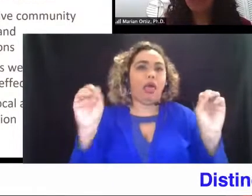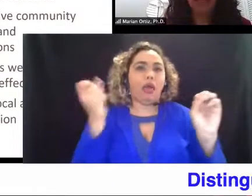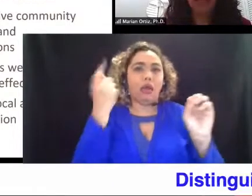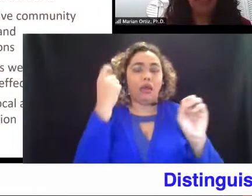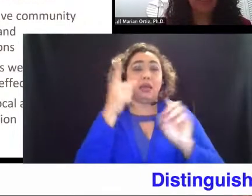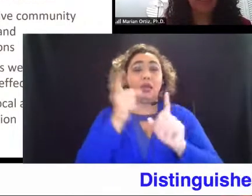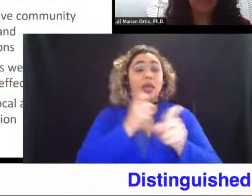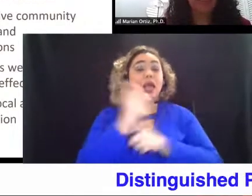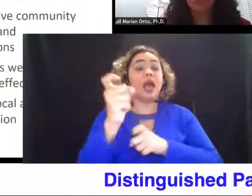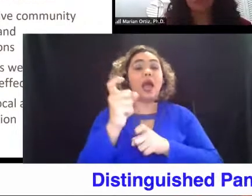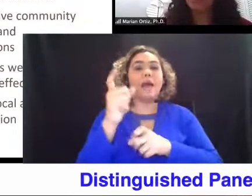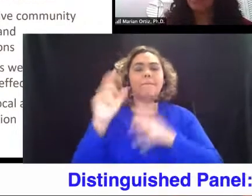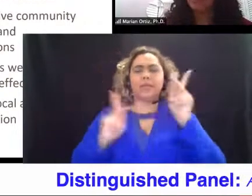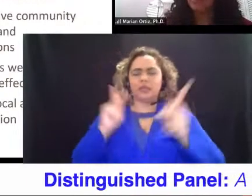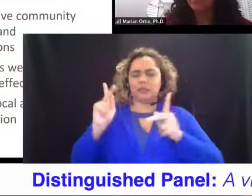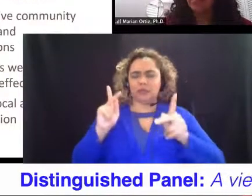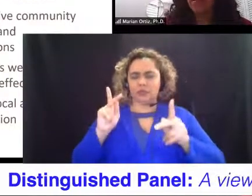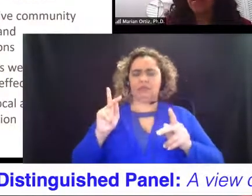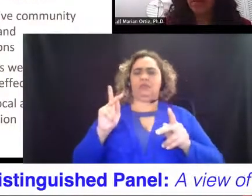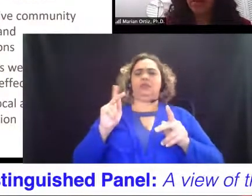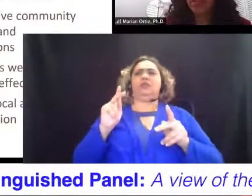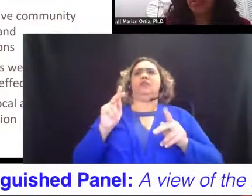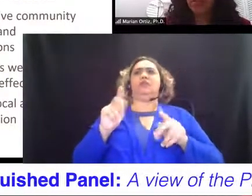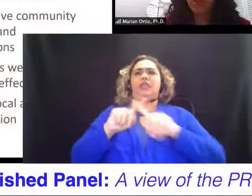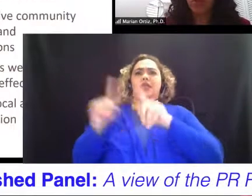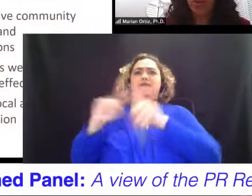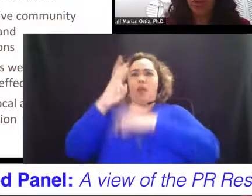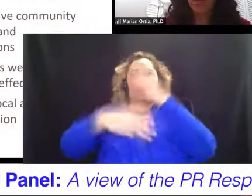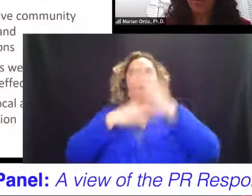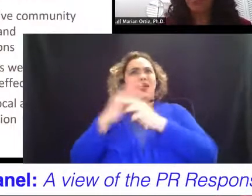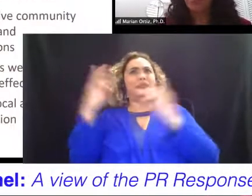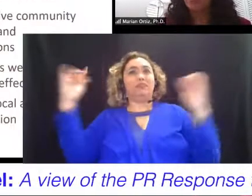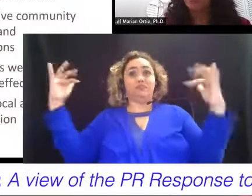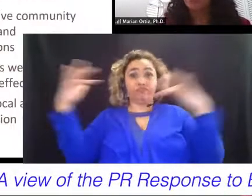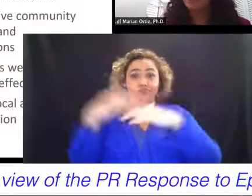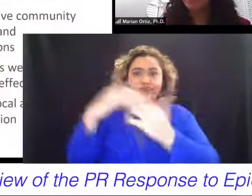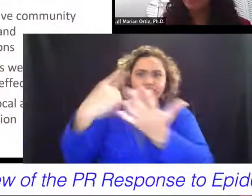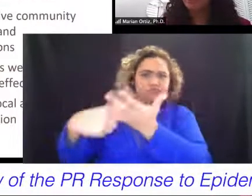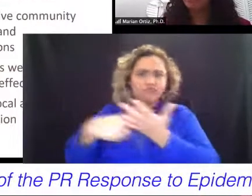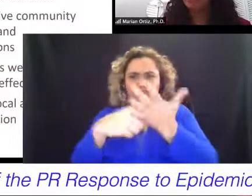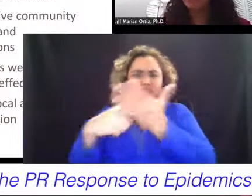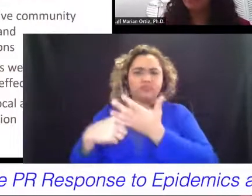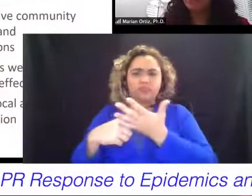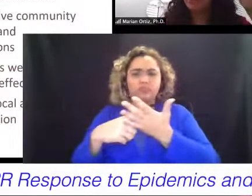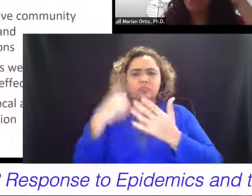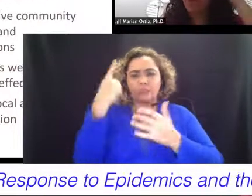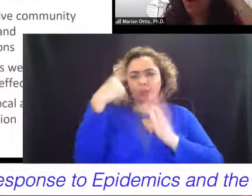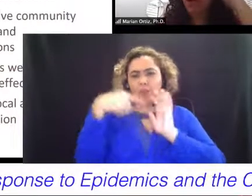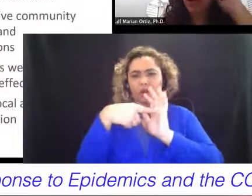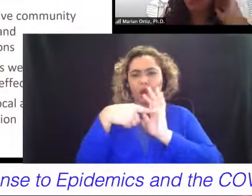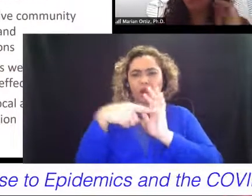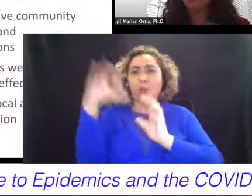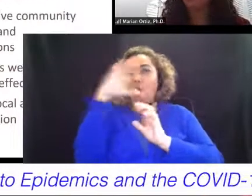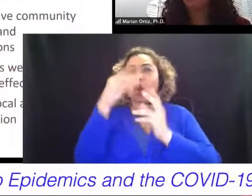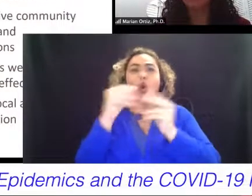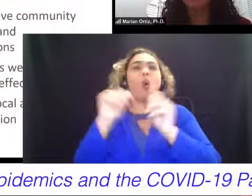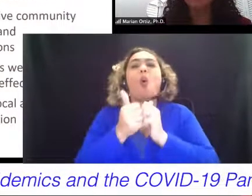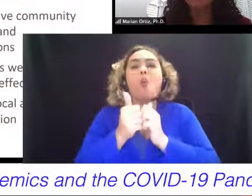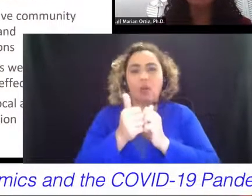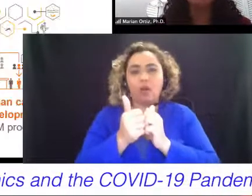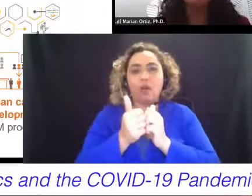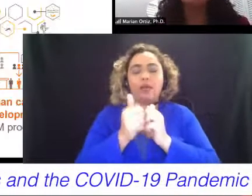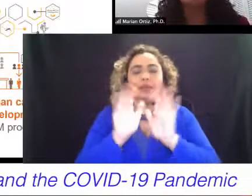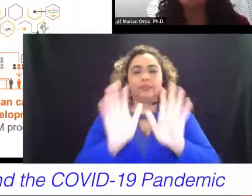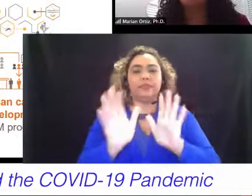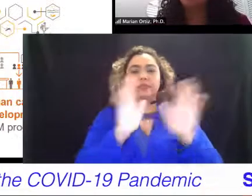que expertos de diferentes partes del mundo se reúnan y busquen una solución. Así